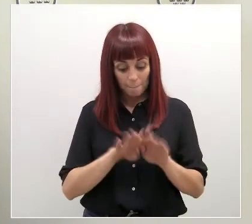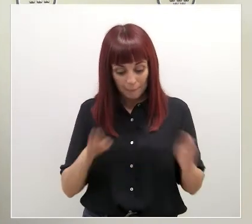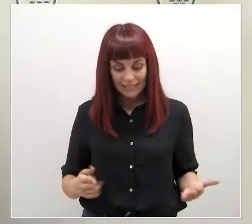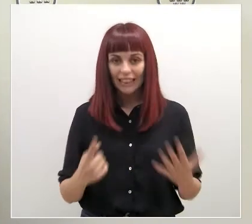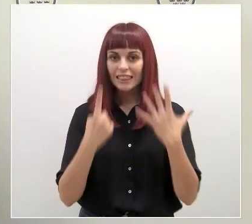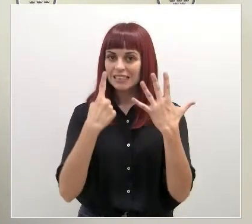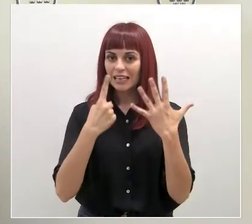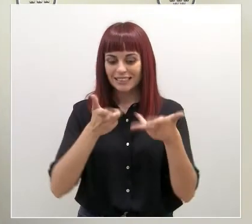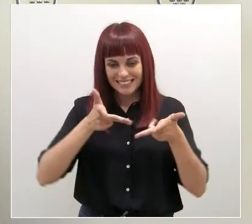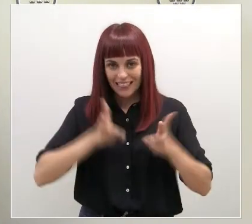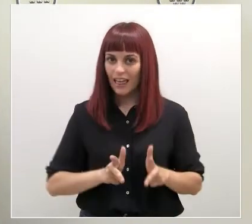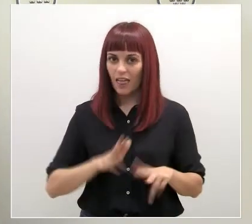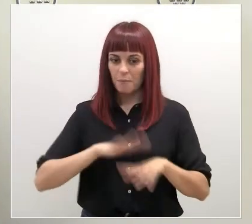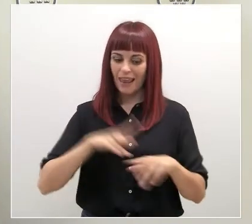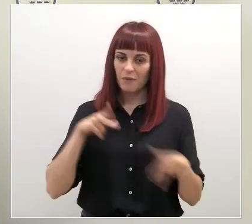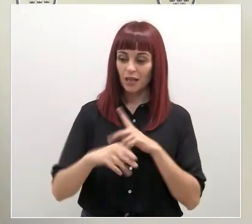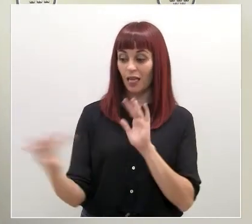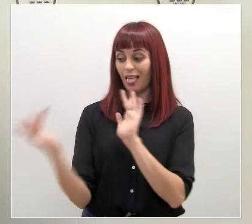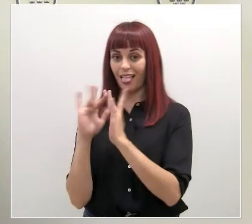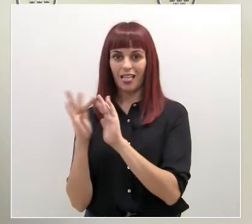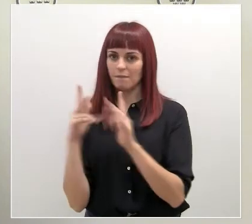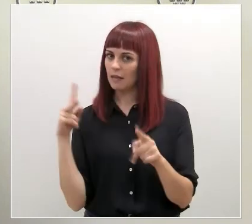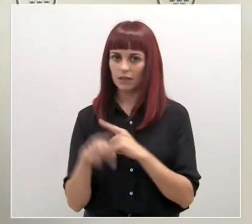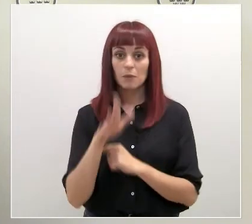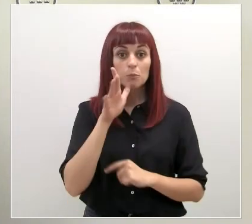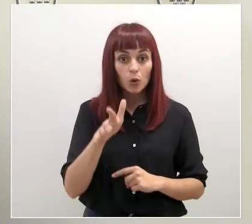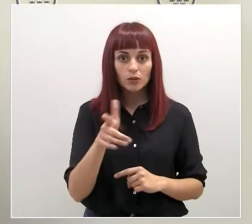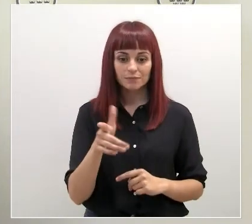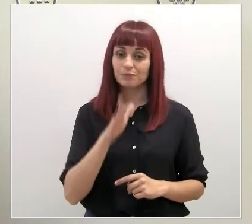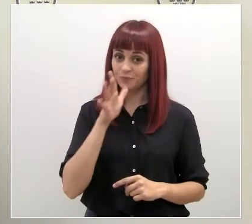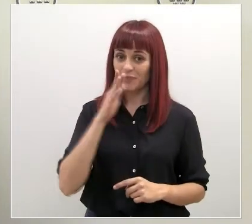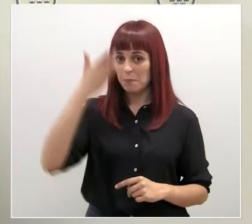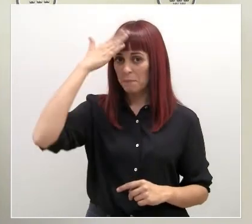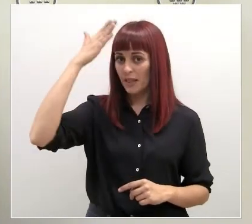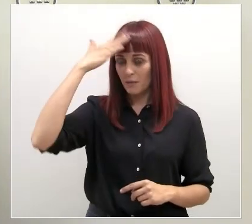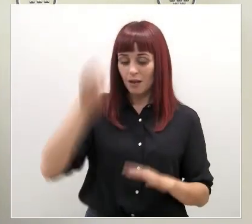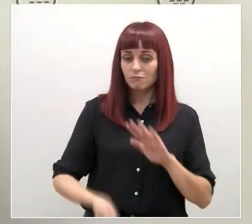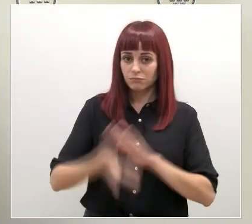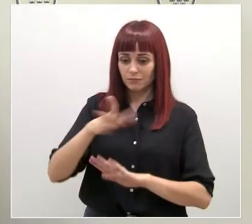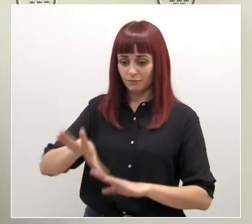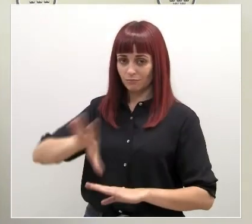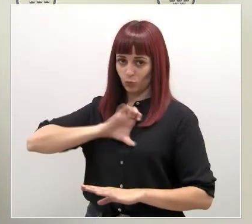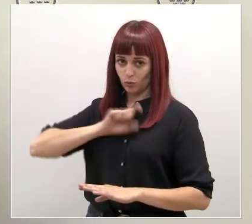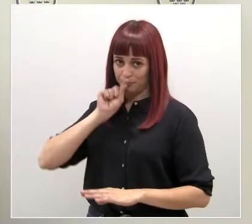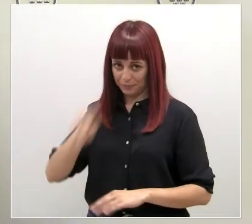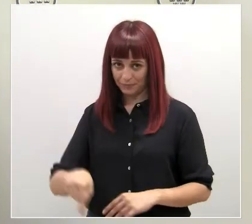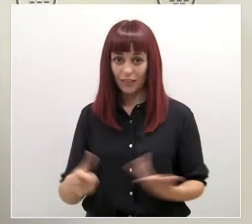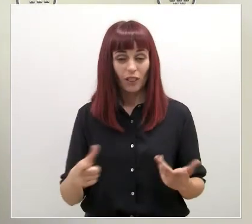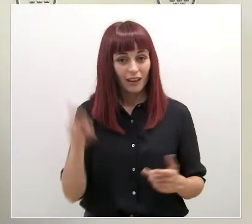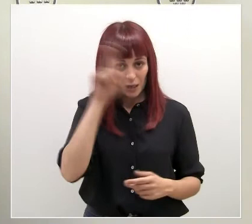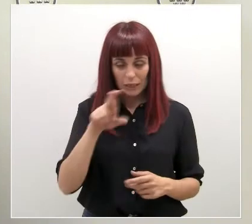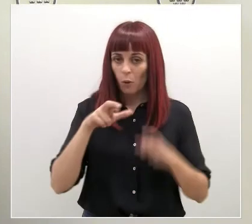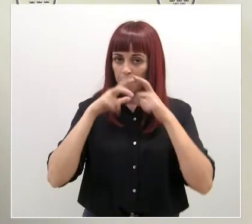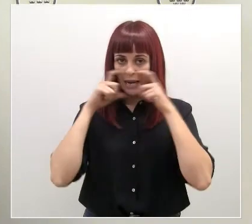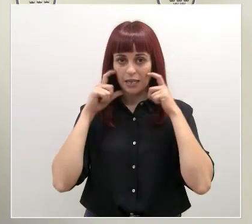6, sentada, y evitar la mayor interacción posible, porque esta es una de las razones principales de los contagios. Por eso insistimos en la mascarilla,